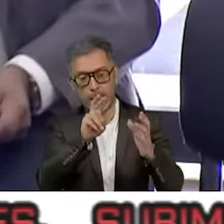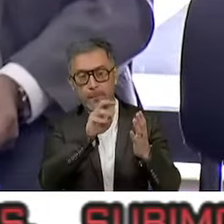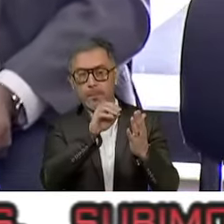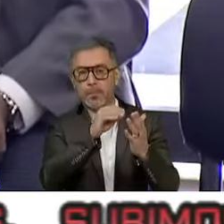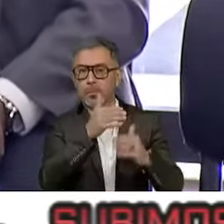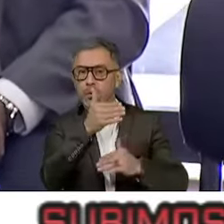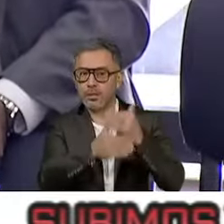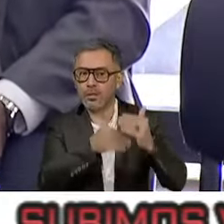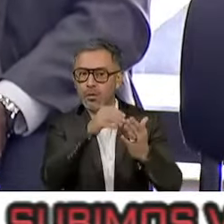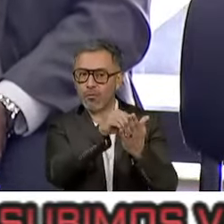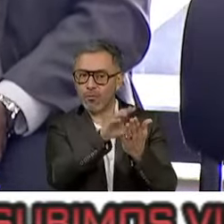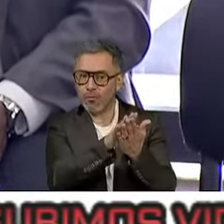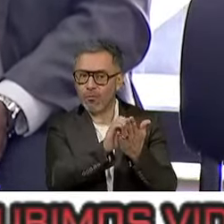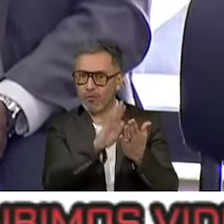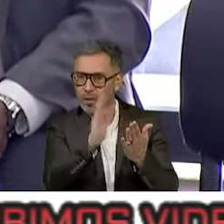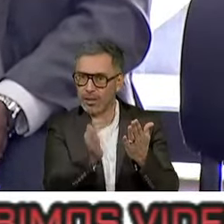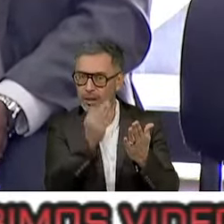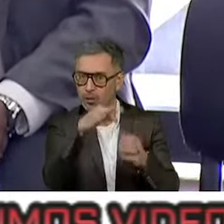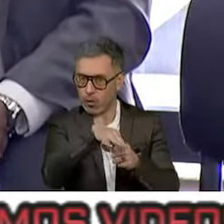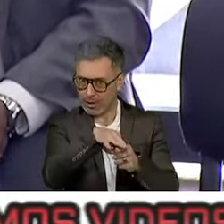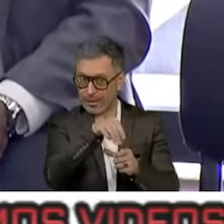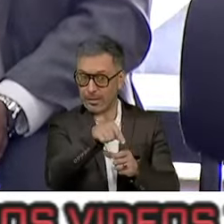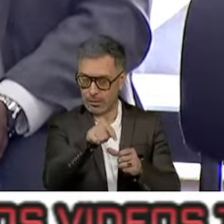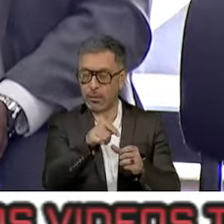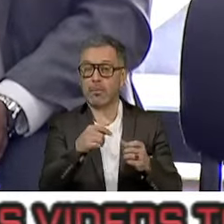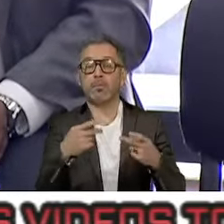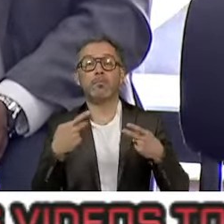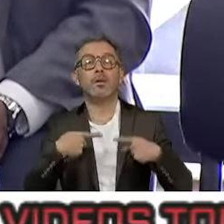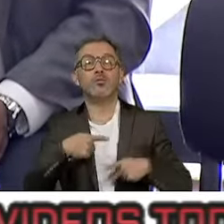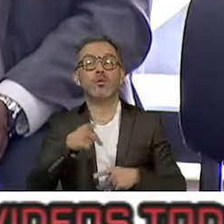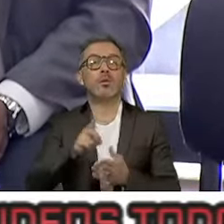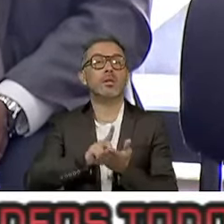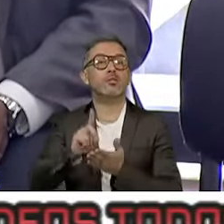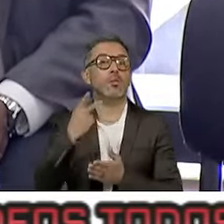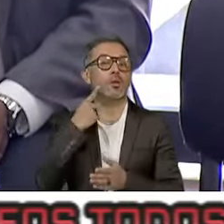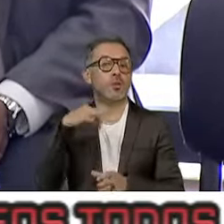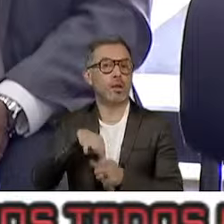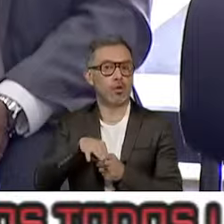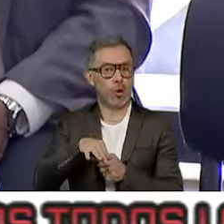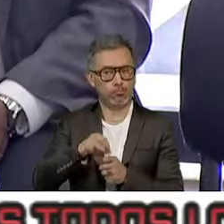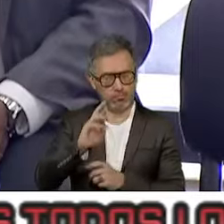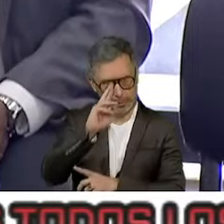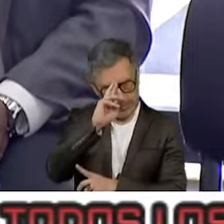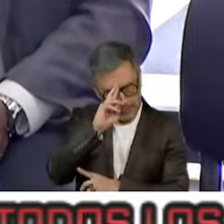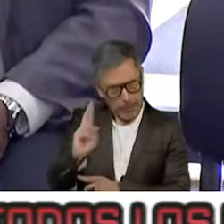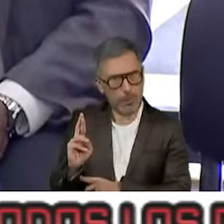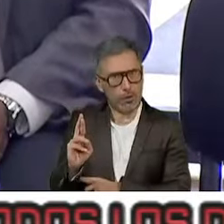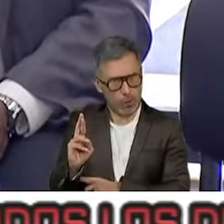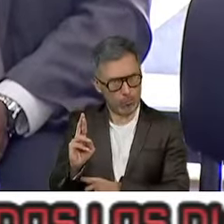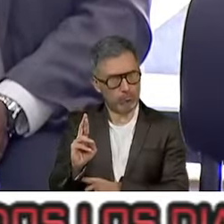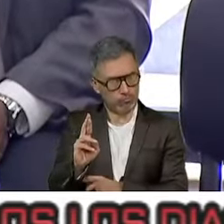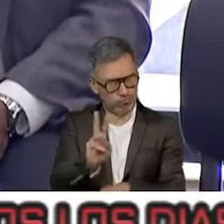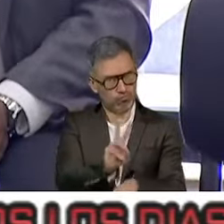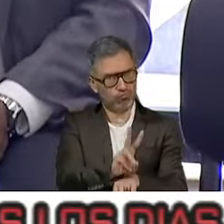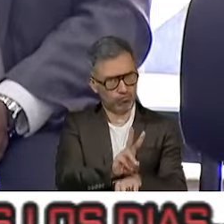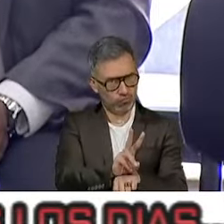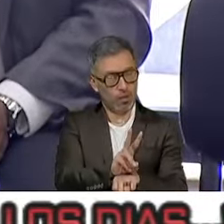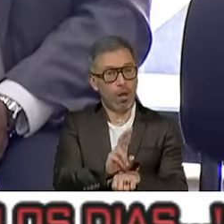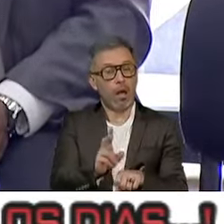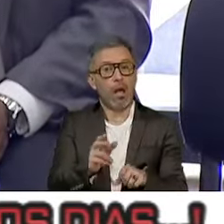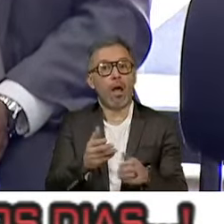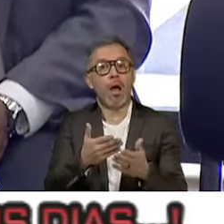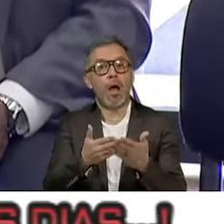con la salvaguarda de los derechos político-electorales de personas. Estamos ante esquemas que han sido superados por la